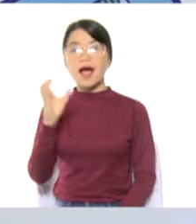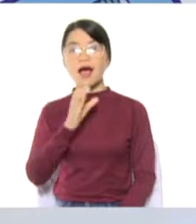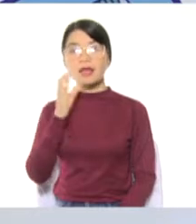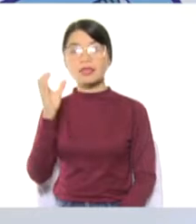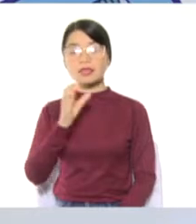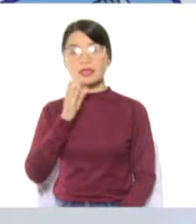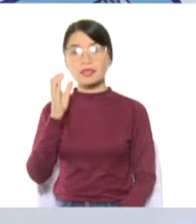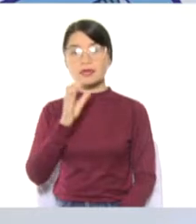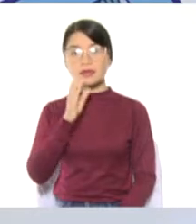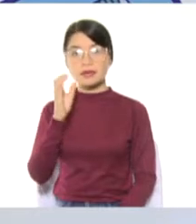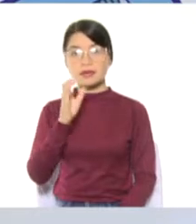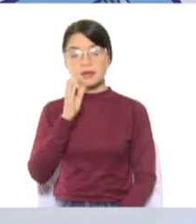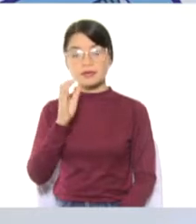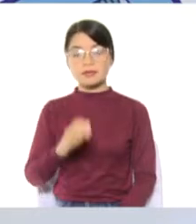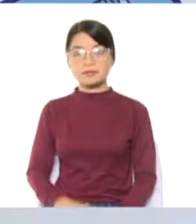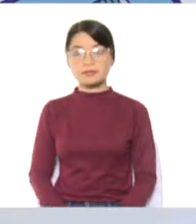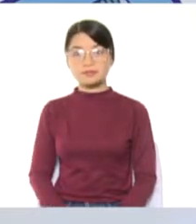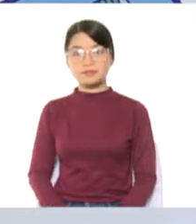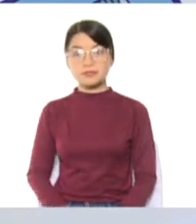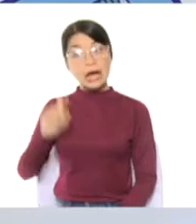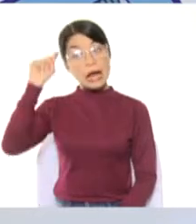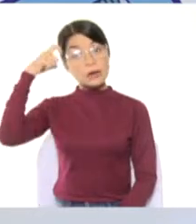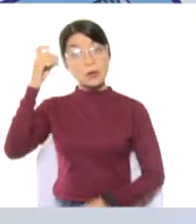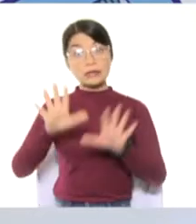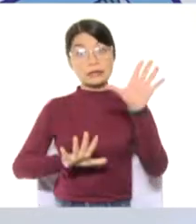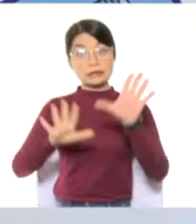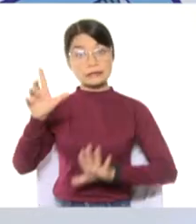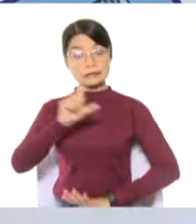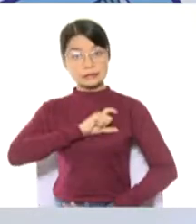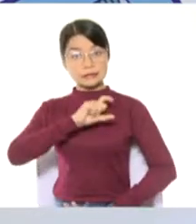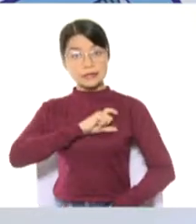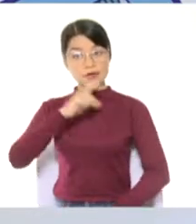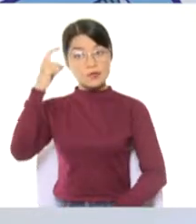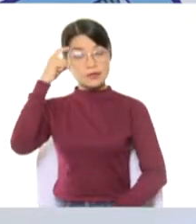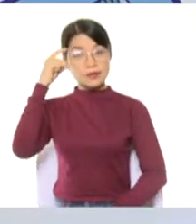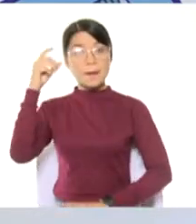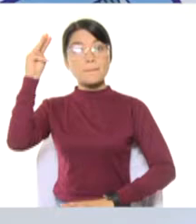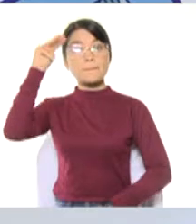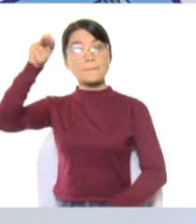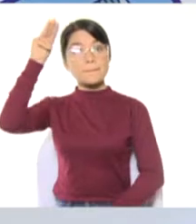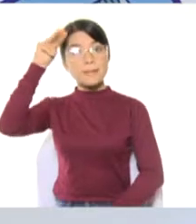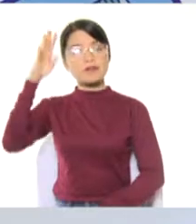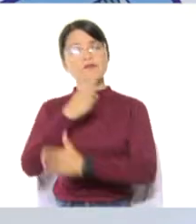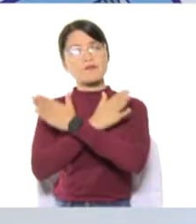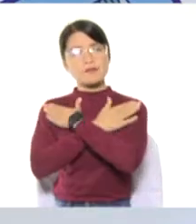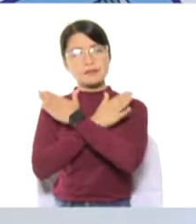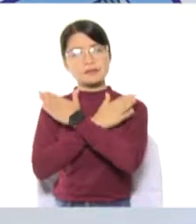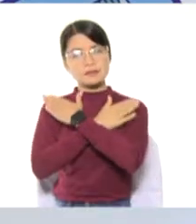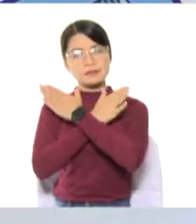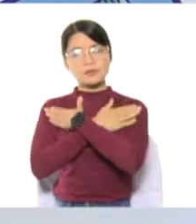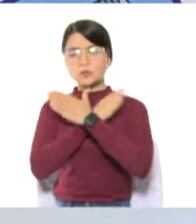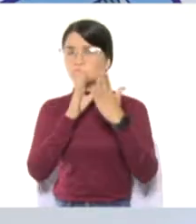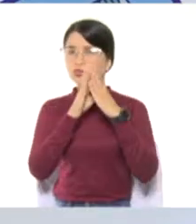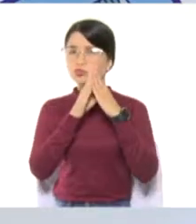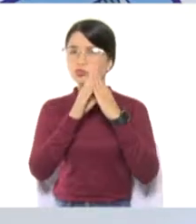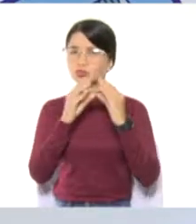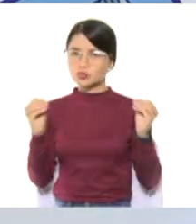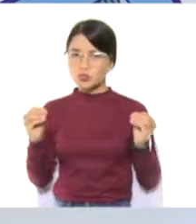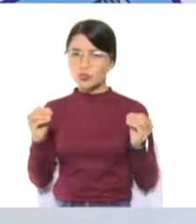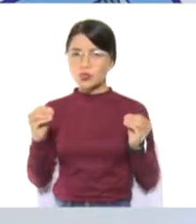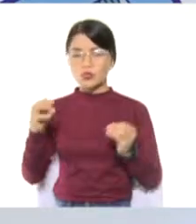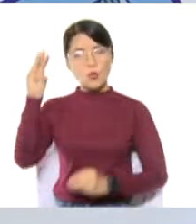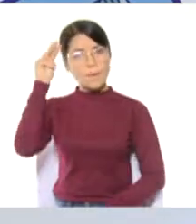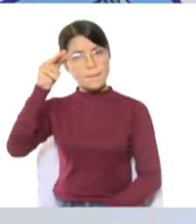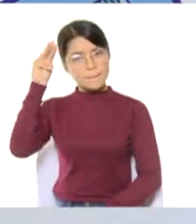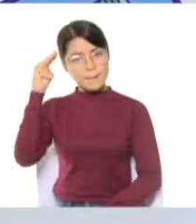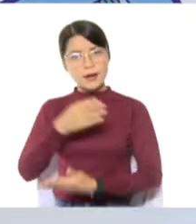Día del Maestro y felicito a todos mis colegas, a todos esos maestros, a todos esos docentes que día a día salen a luchar